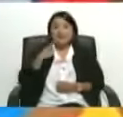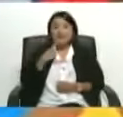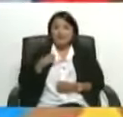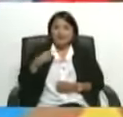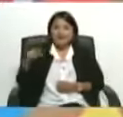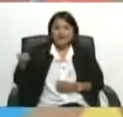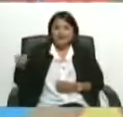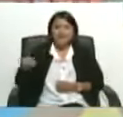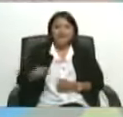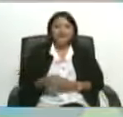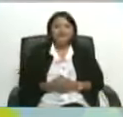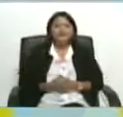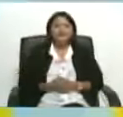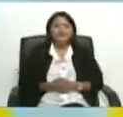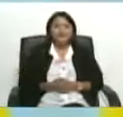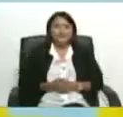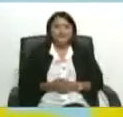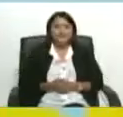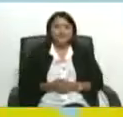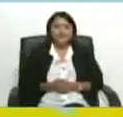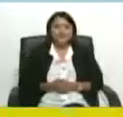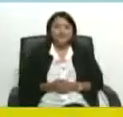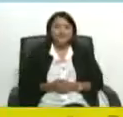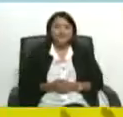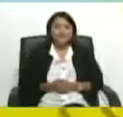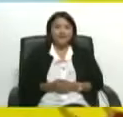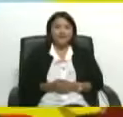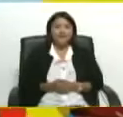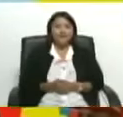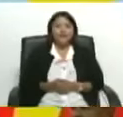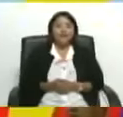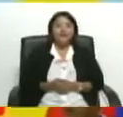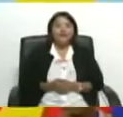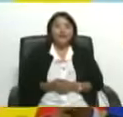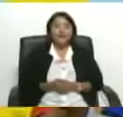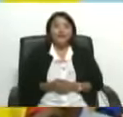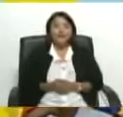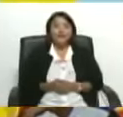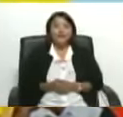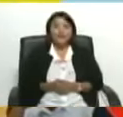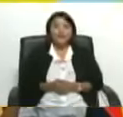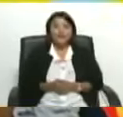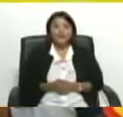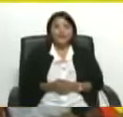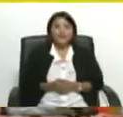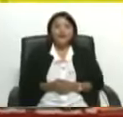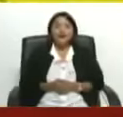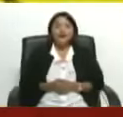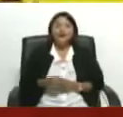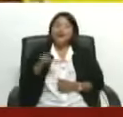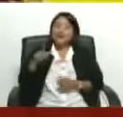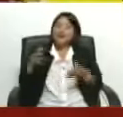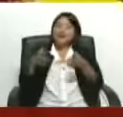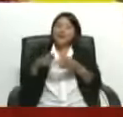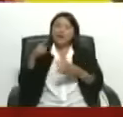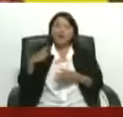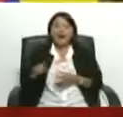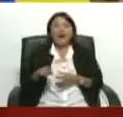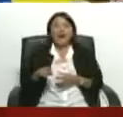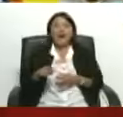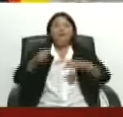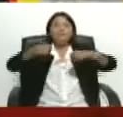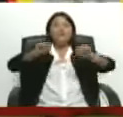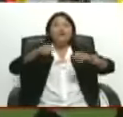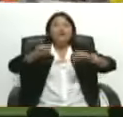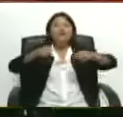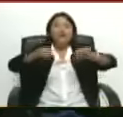aquí. ¿Por qué? Porque ese equipo tiene unos escuderos. Tiene unos